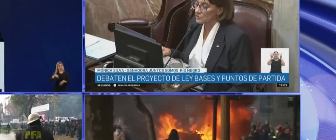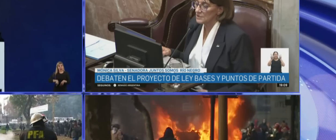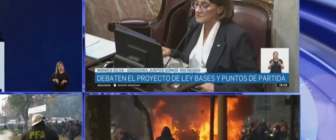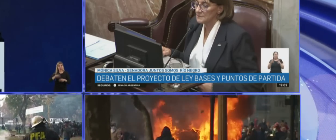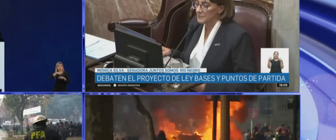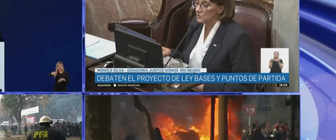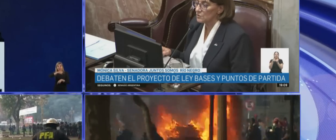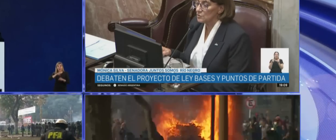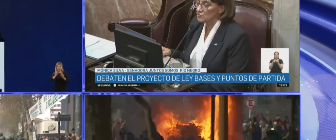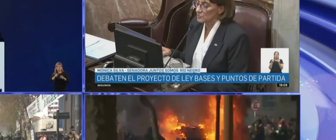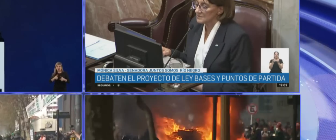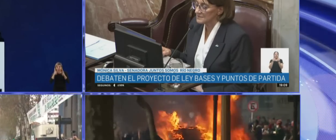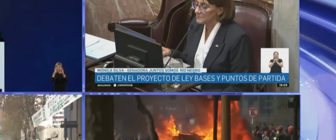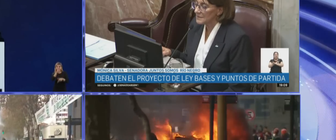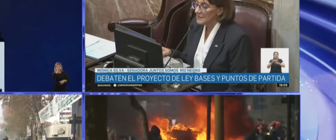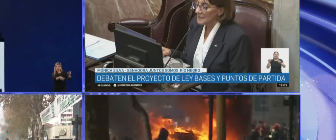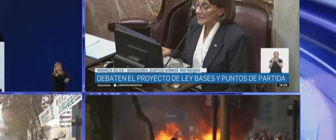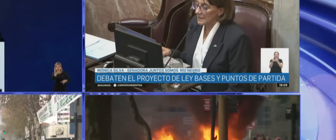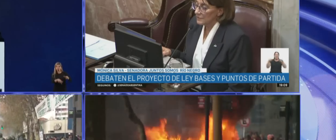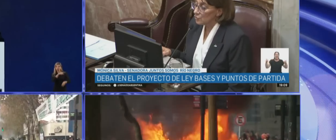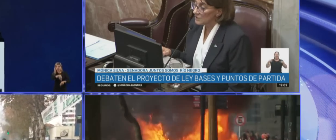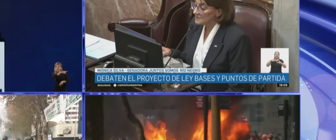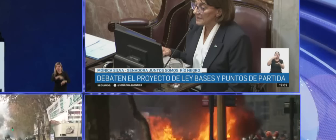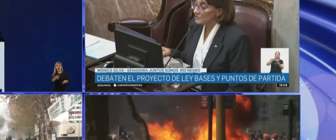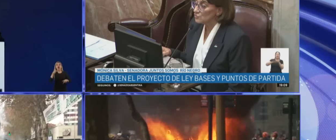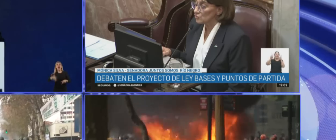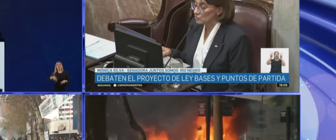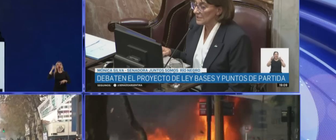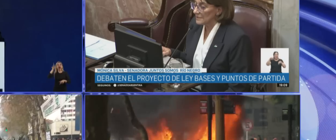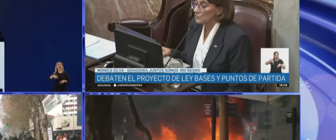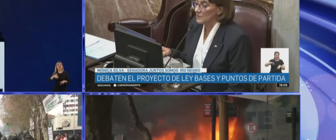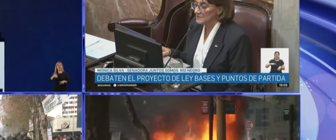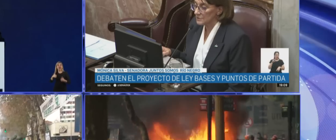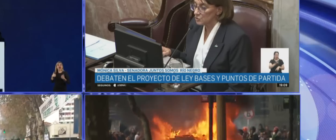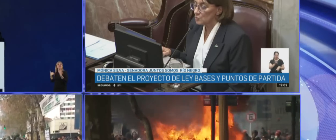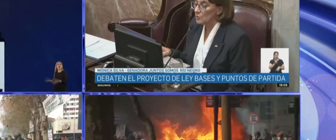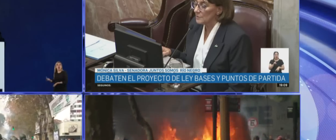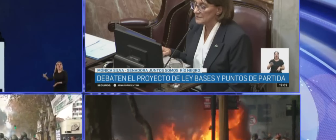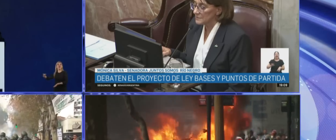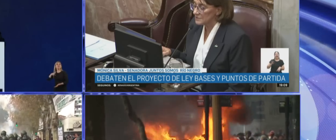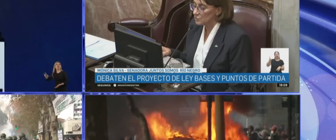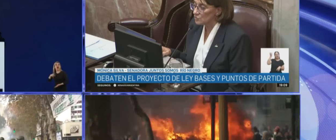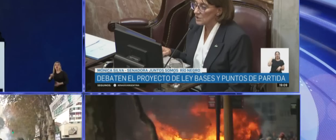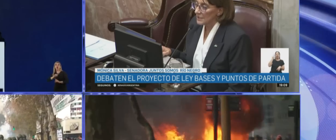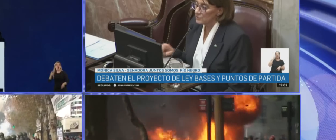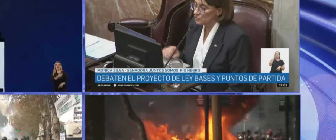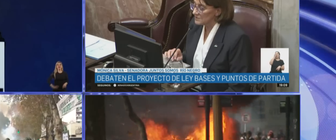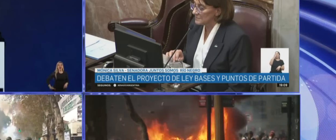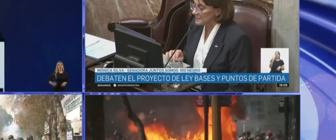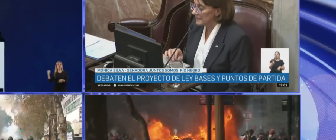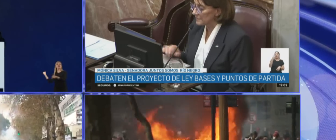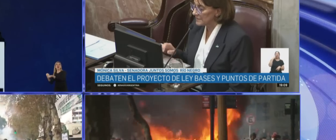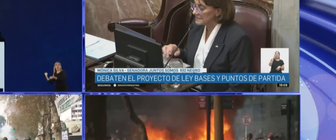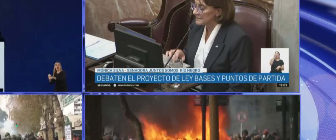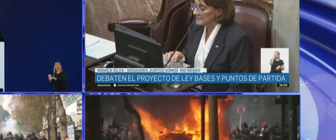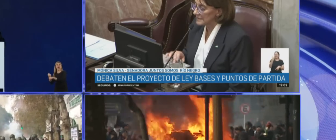dicho a estos actores en persona. Esta Argentina está del lado del sector privado, no del Estado. Está del lado de los que trabajan, de